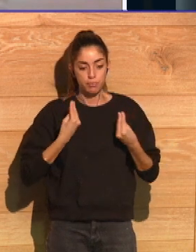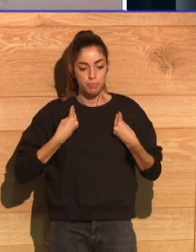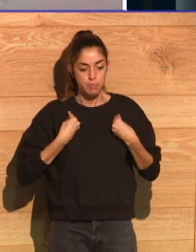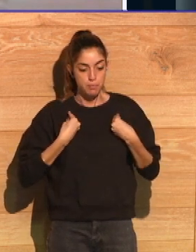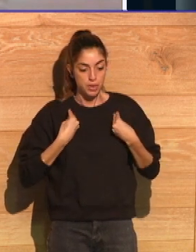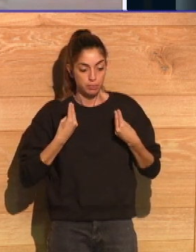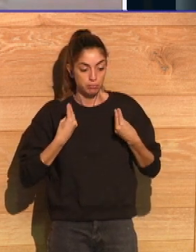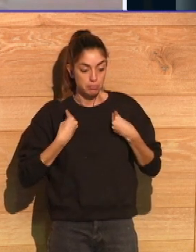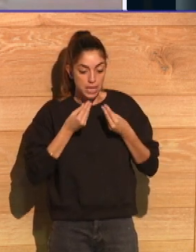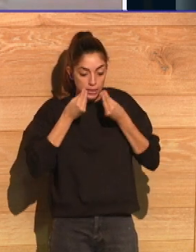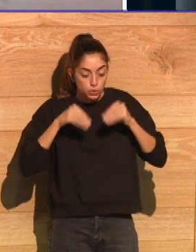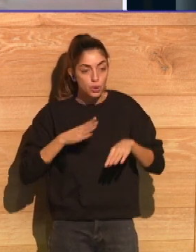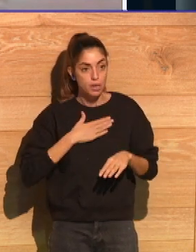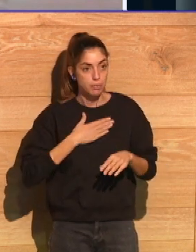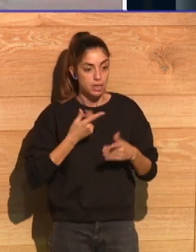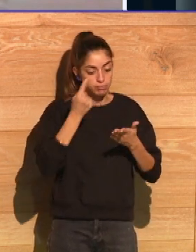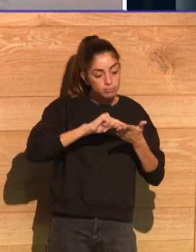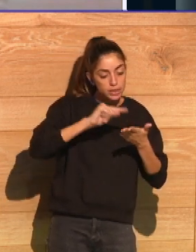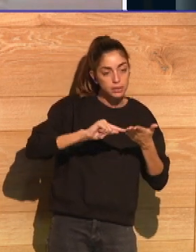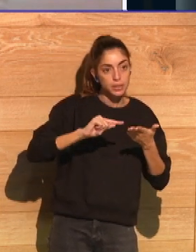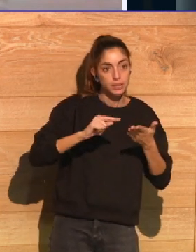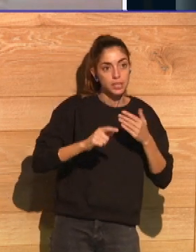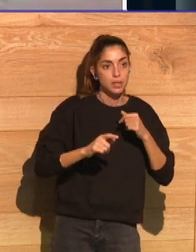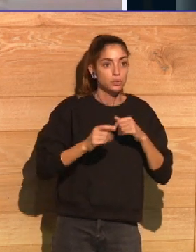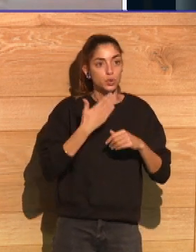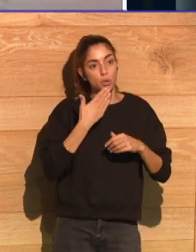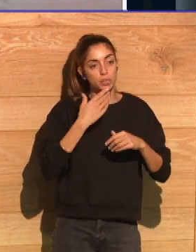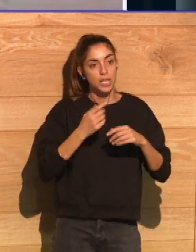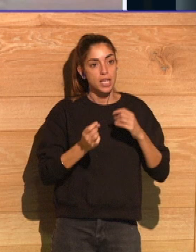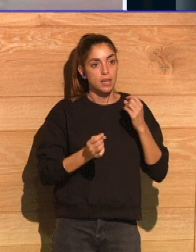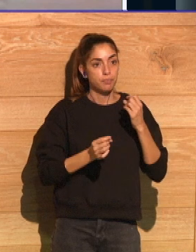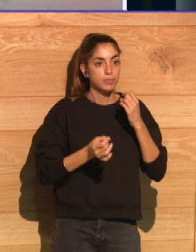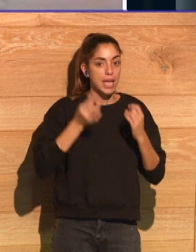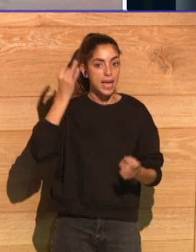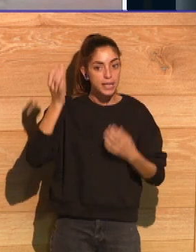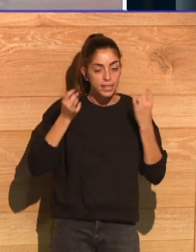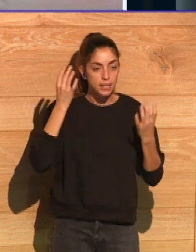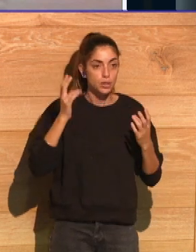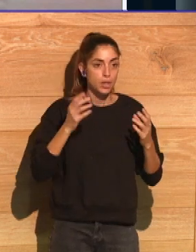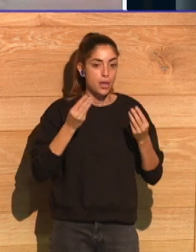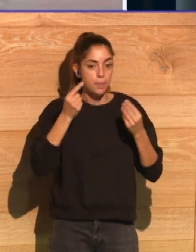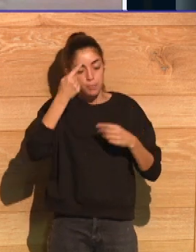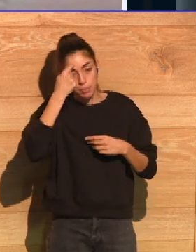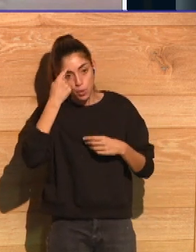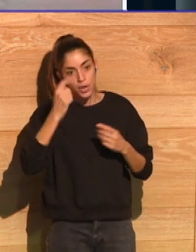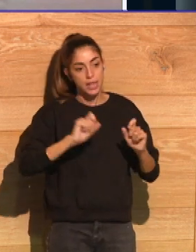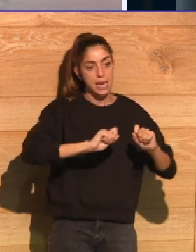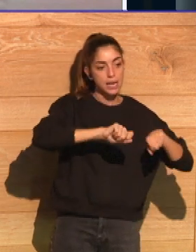hacer este ejercicio de memorias que tiene mucho que ver también con la naturaleza, con estar en el